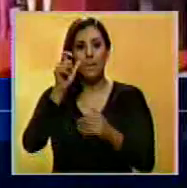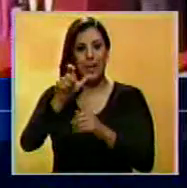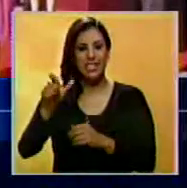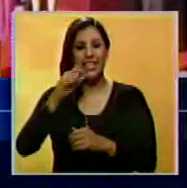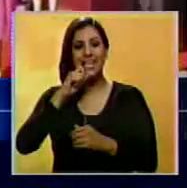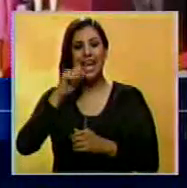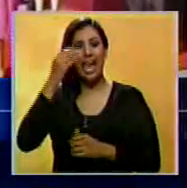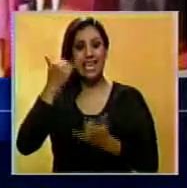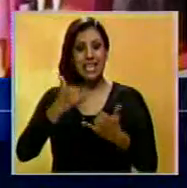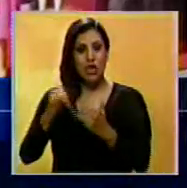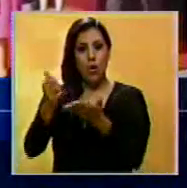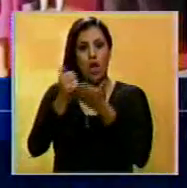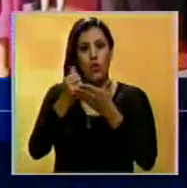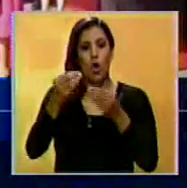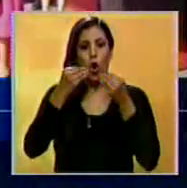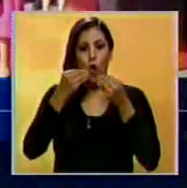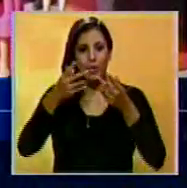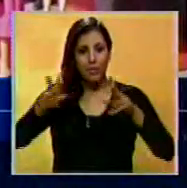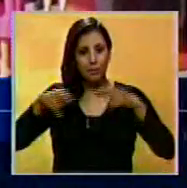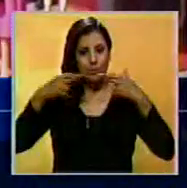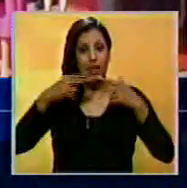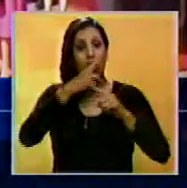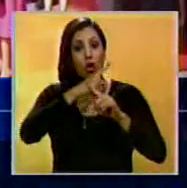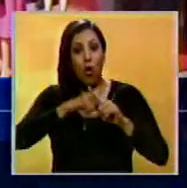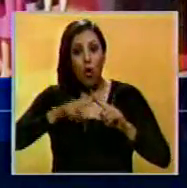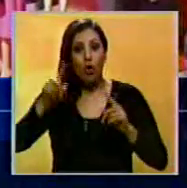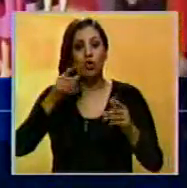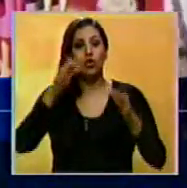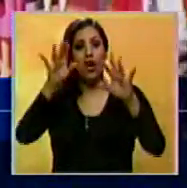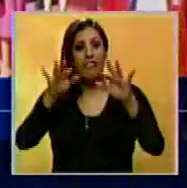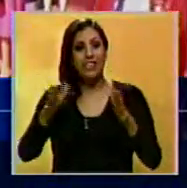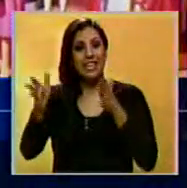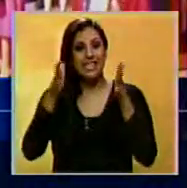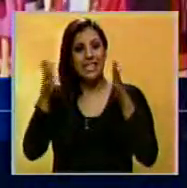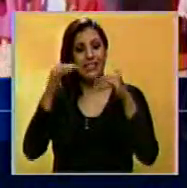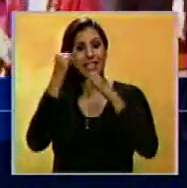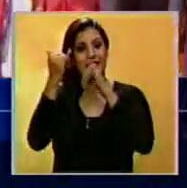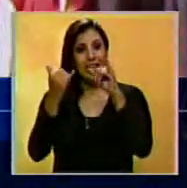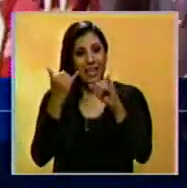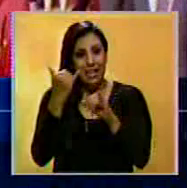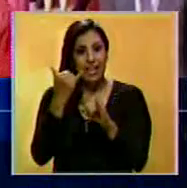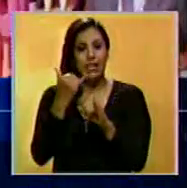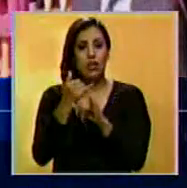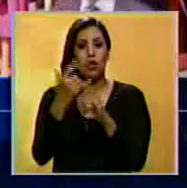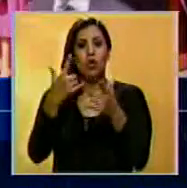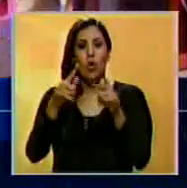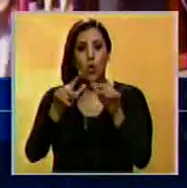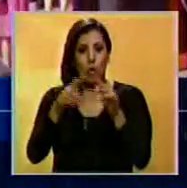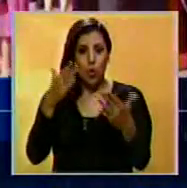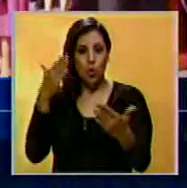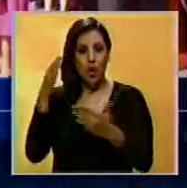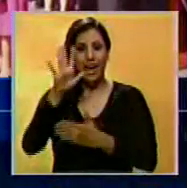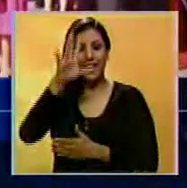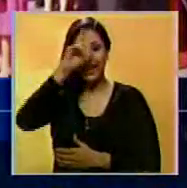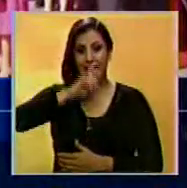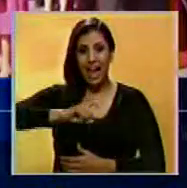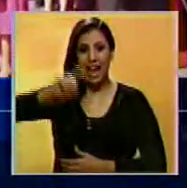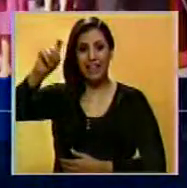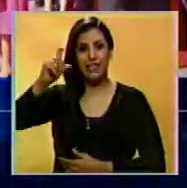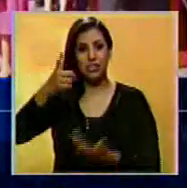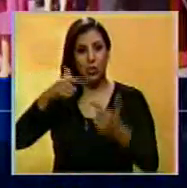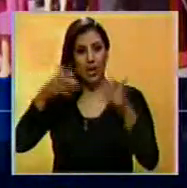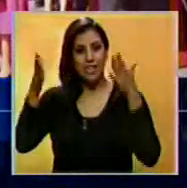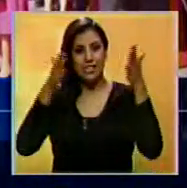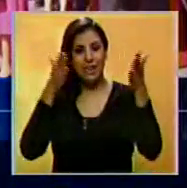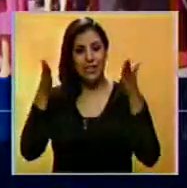el príncipe Carlos. También visitará la oficina del Servicio Nacional e Internacional de Correo con motivo del 500 aniversario de este